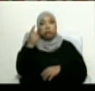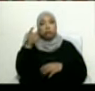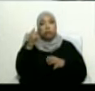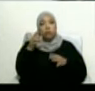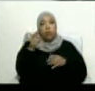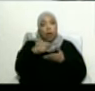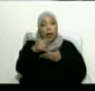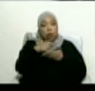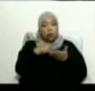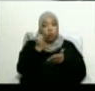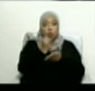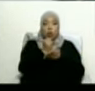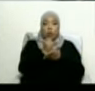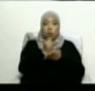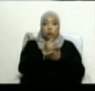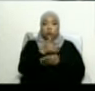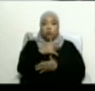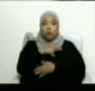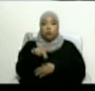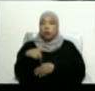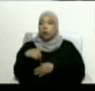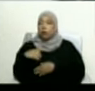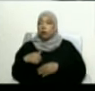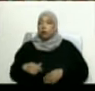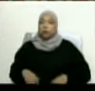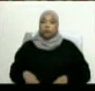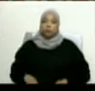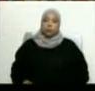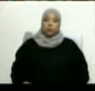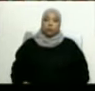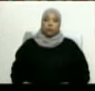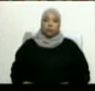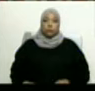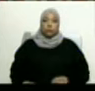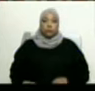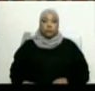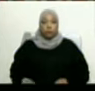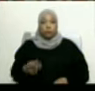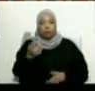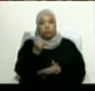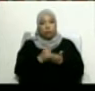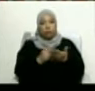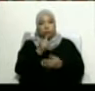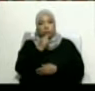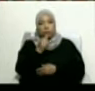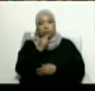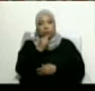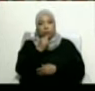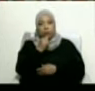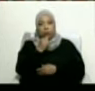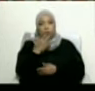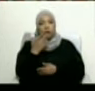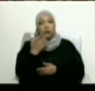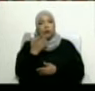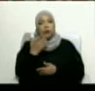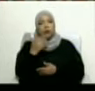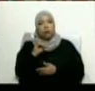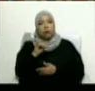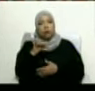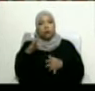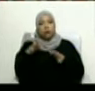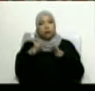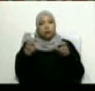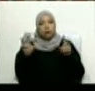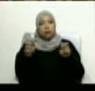inscribió y nos adherimos a la consulta. No solamente está en la Constitución, sino que se va a convertir en un documento